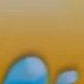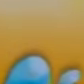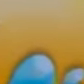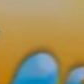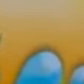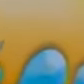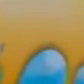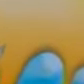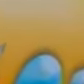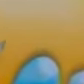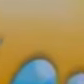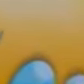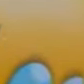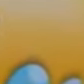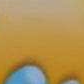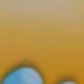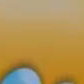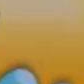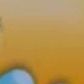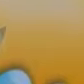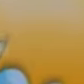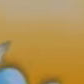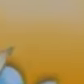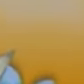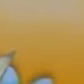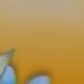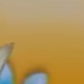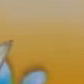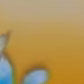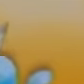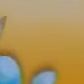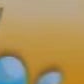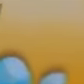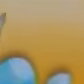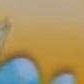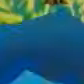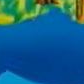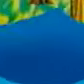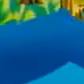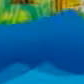De las Antillas de Nicolás Guillén.